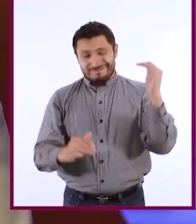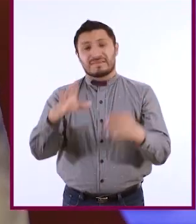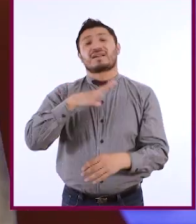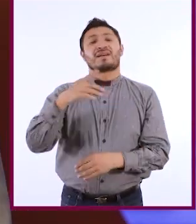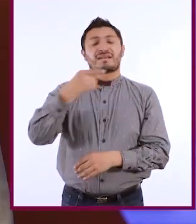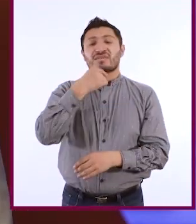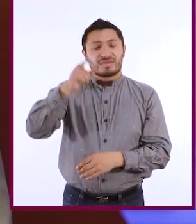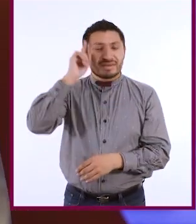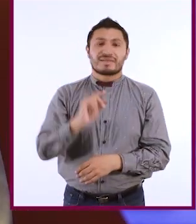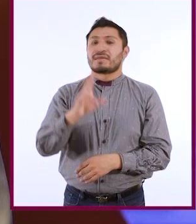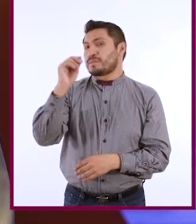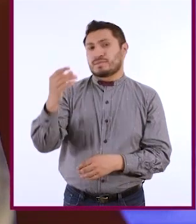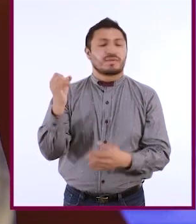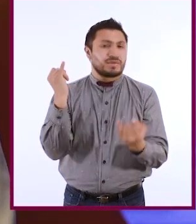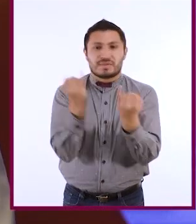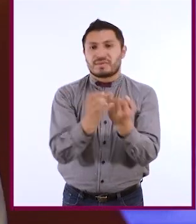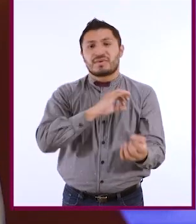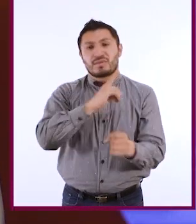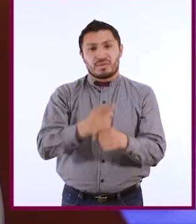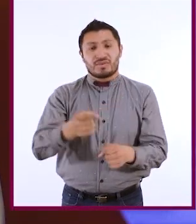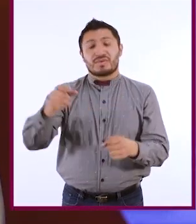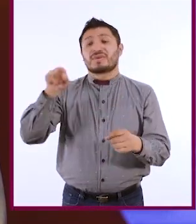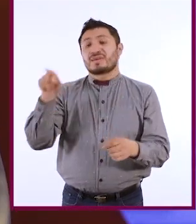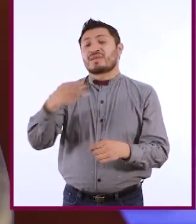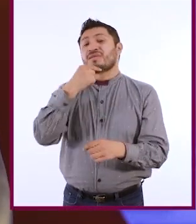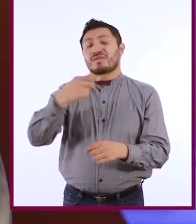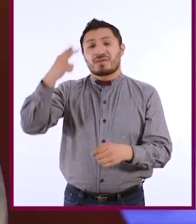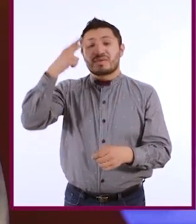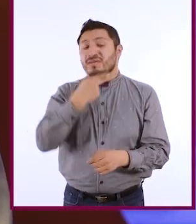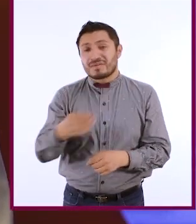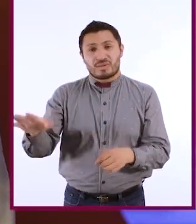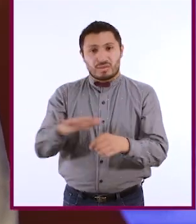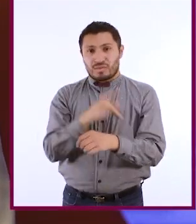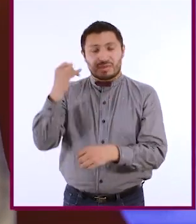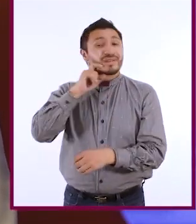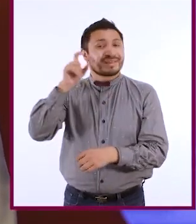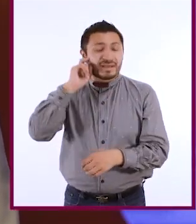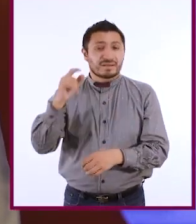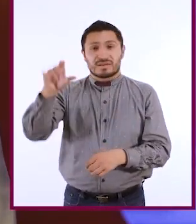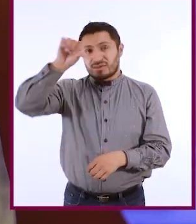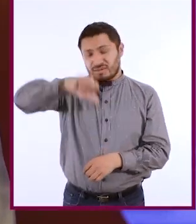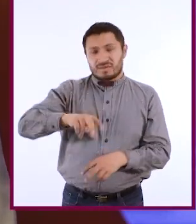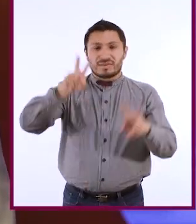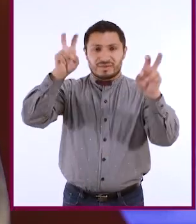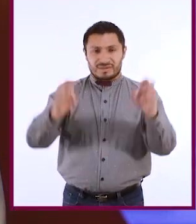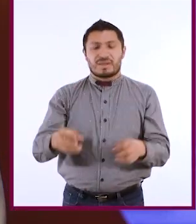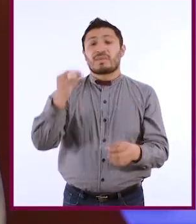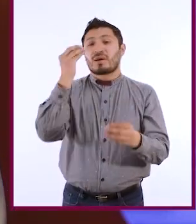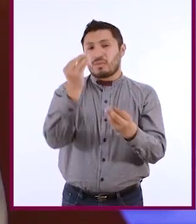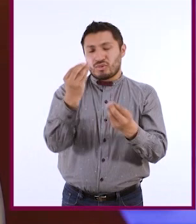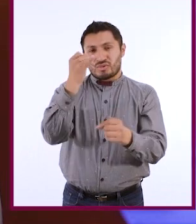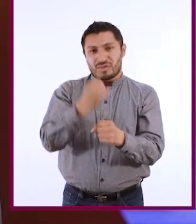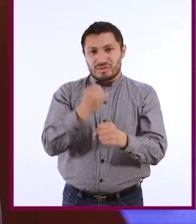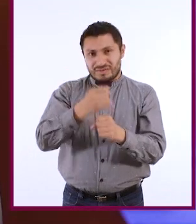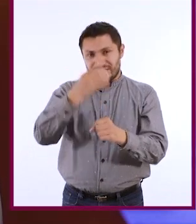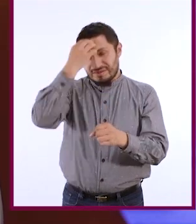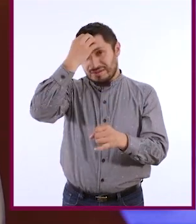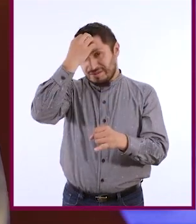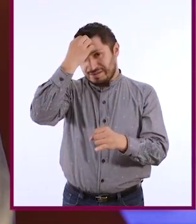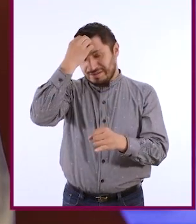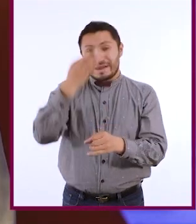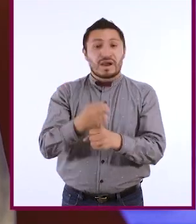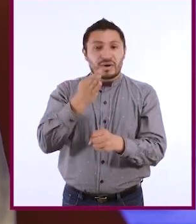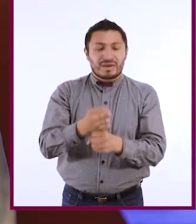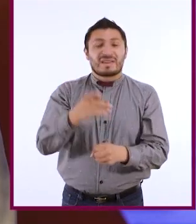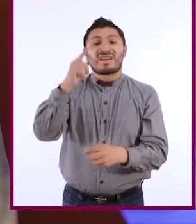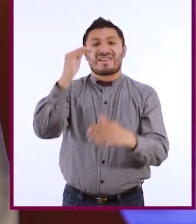no tienen las mismas oportunidades que los niños por su género. En este programa vamos a hablar de un tema que está muy presente en nuestro país, la desigualdad.